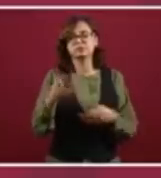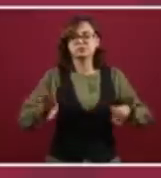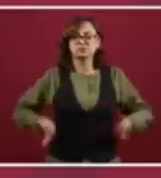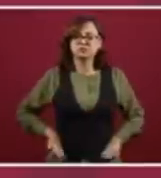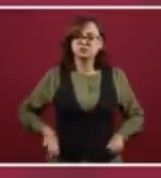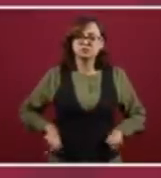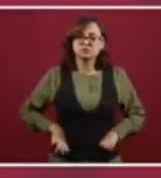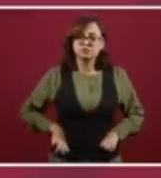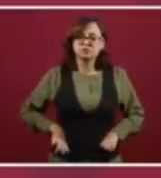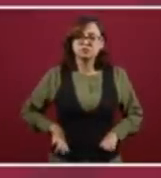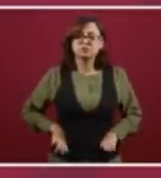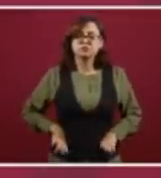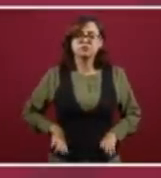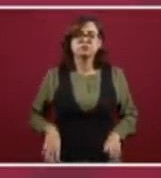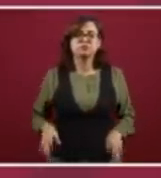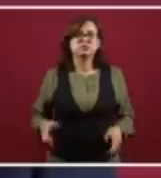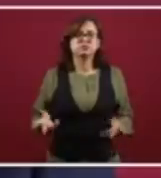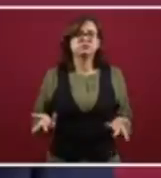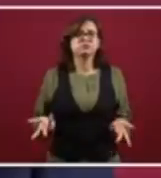actitud